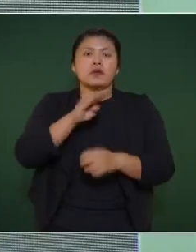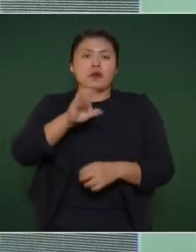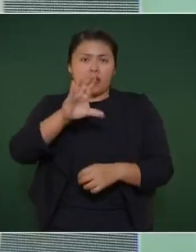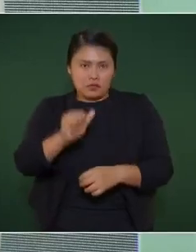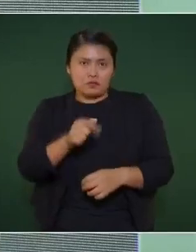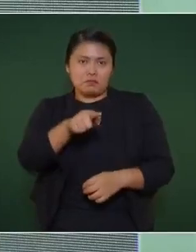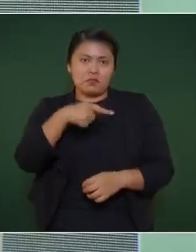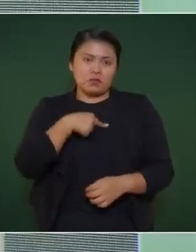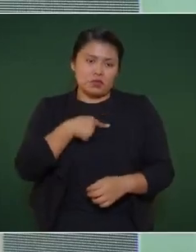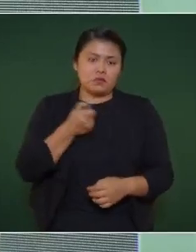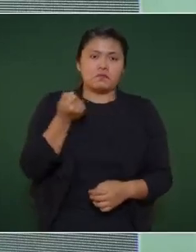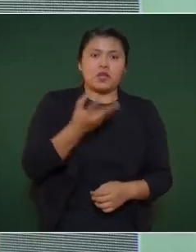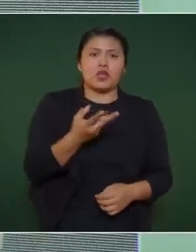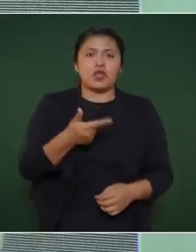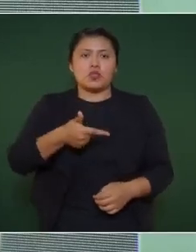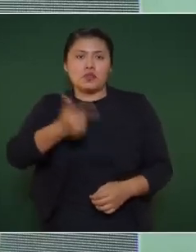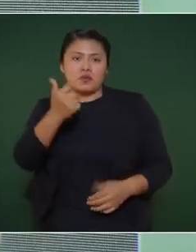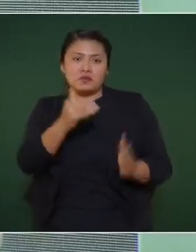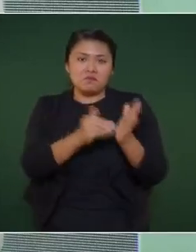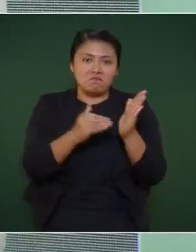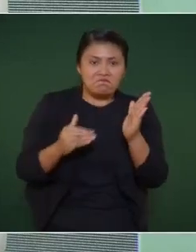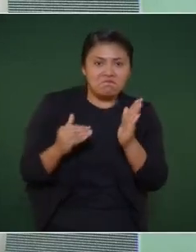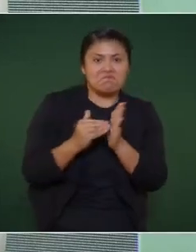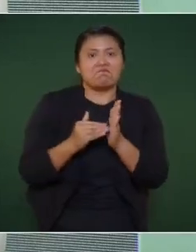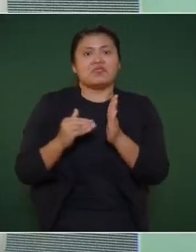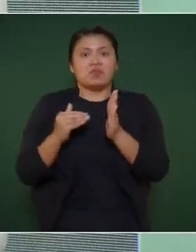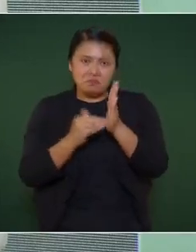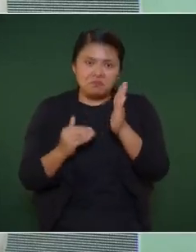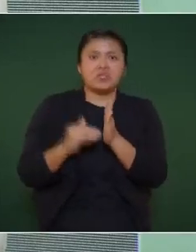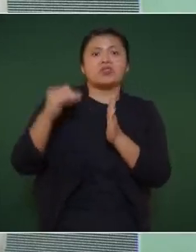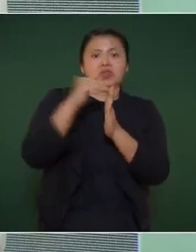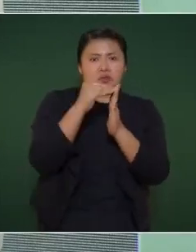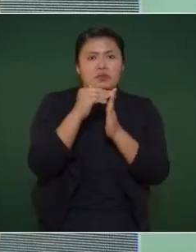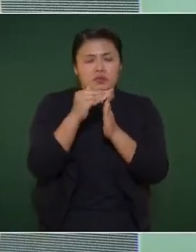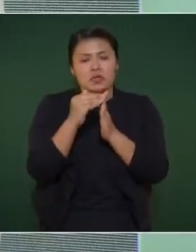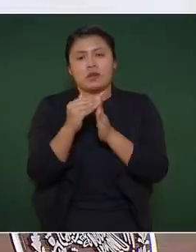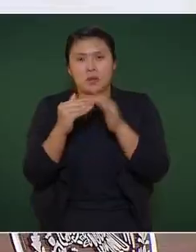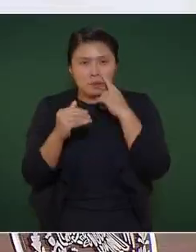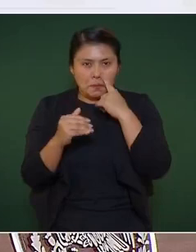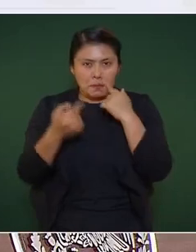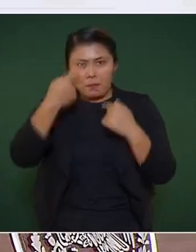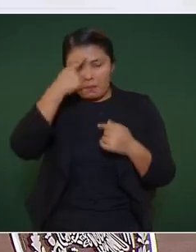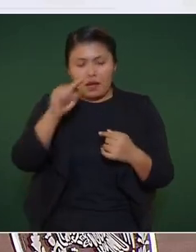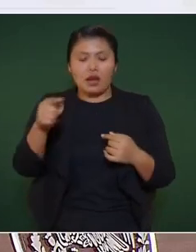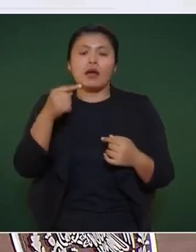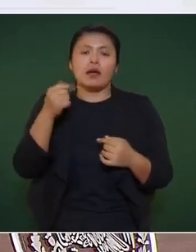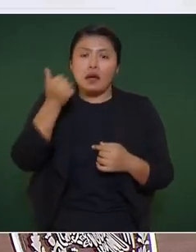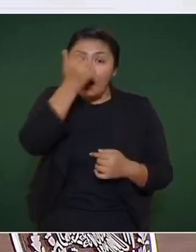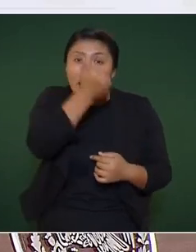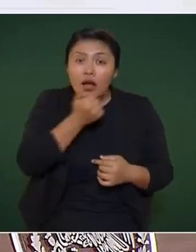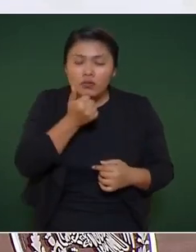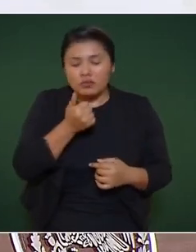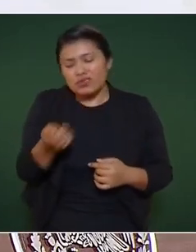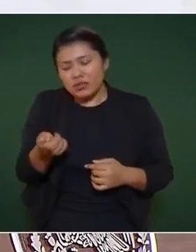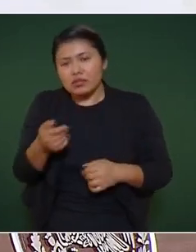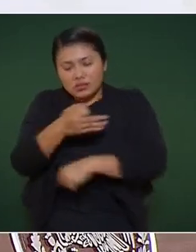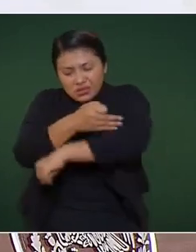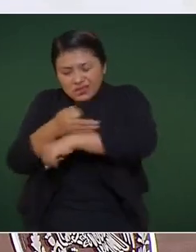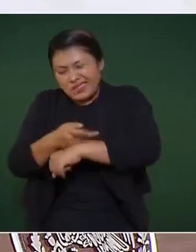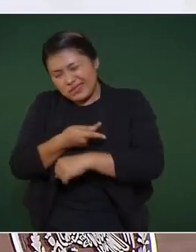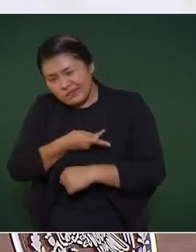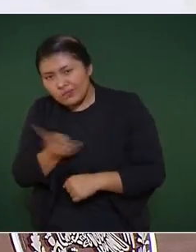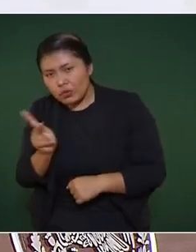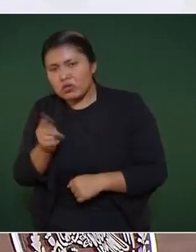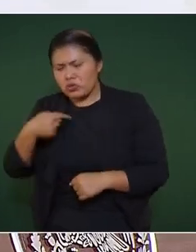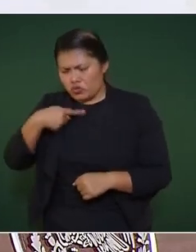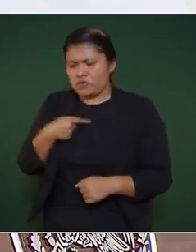¿Cuántas becas? 12 millones de becas para estudiantes de familias pobres. Nunca se había hecho